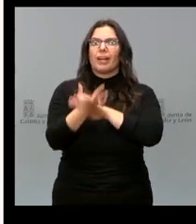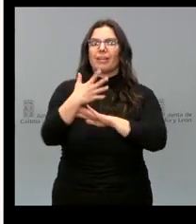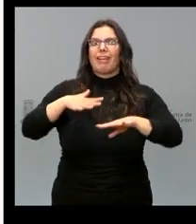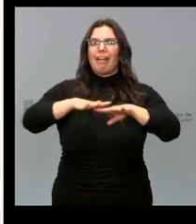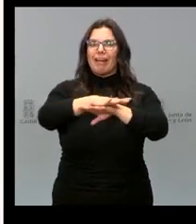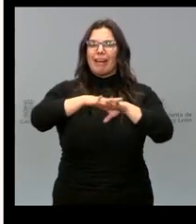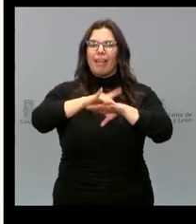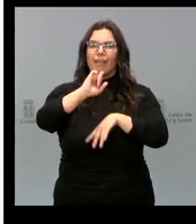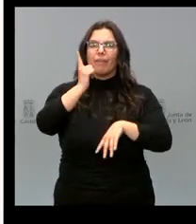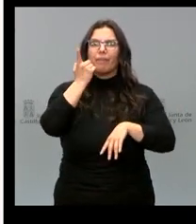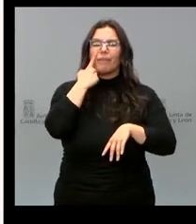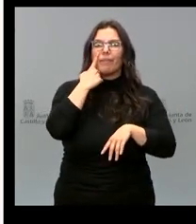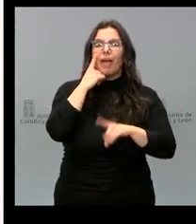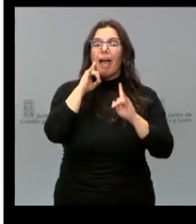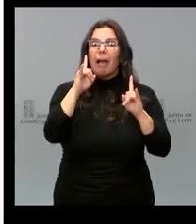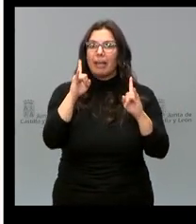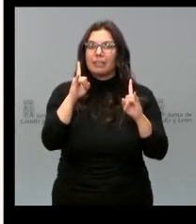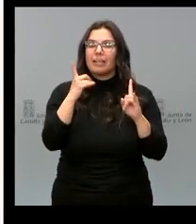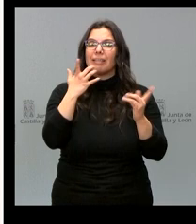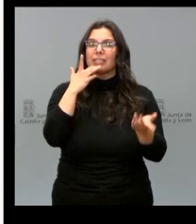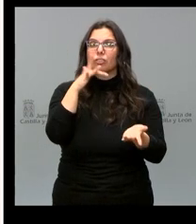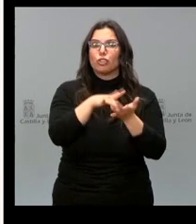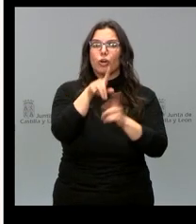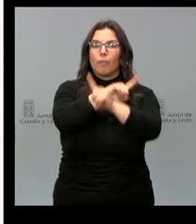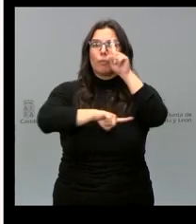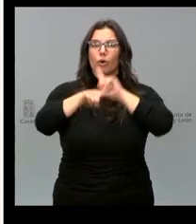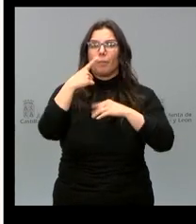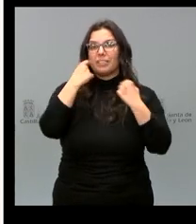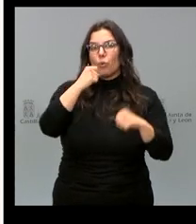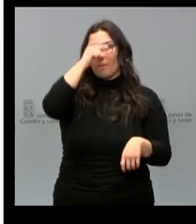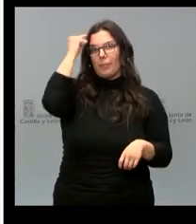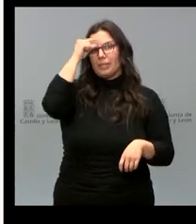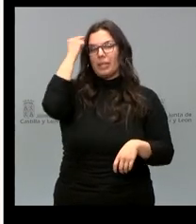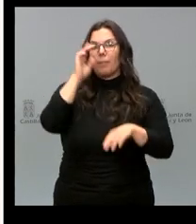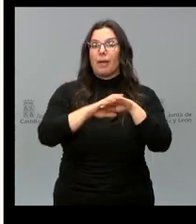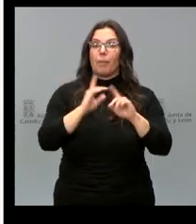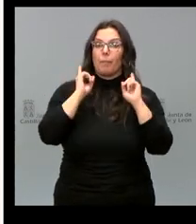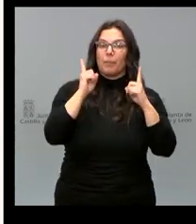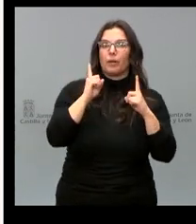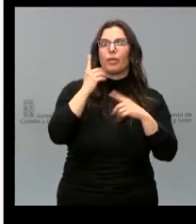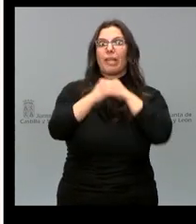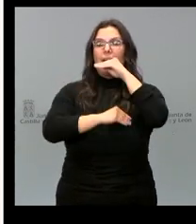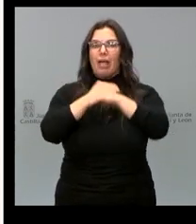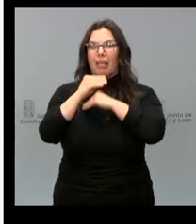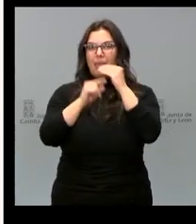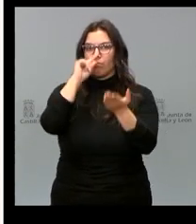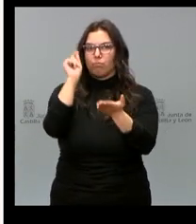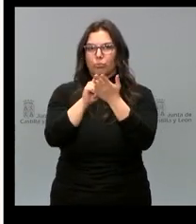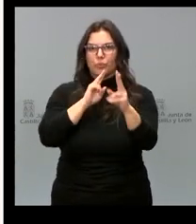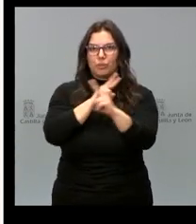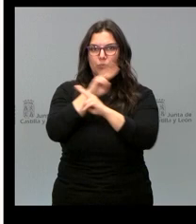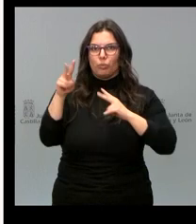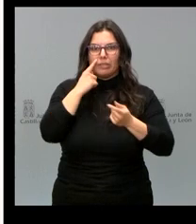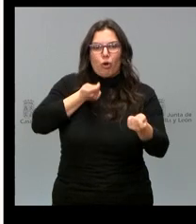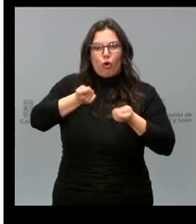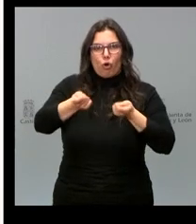red de detención y alerta ante los problemas de salud mental para prevenirlos y actuar de forma rápida, coordinada